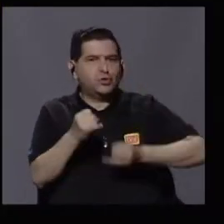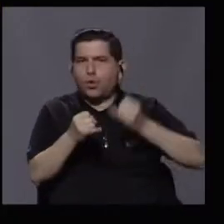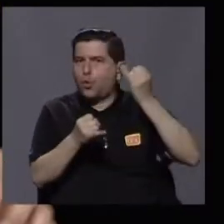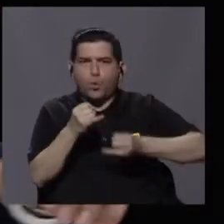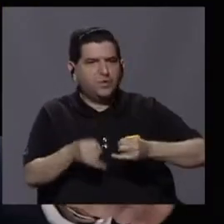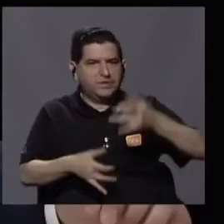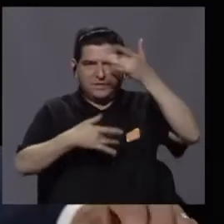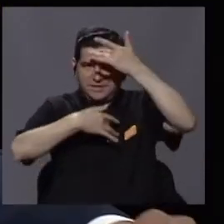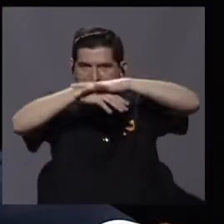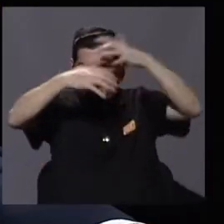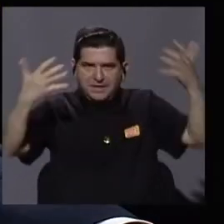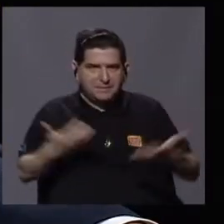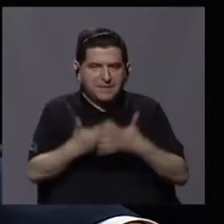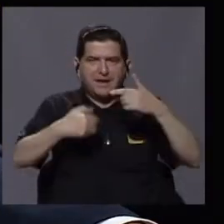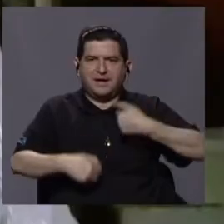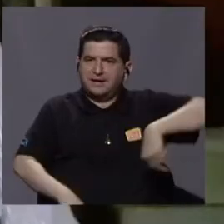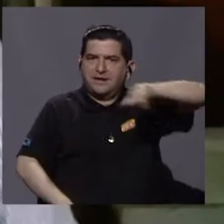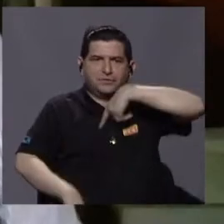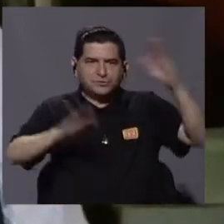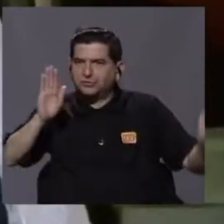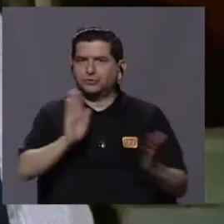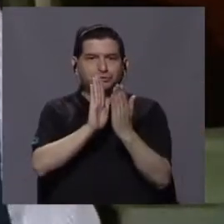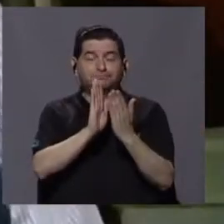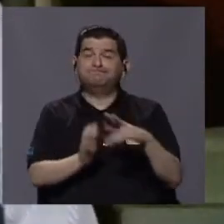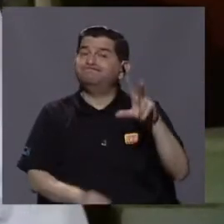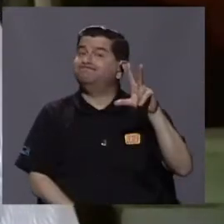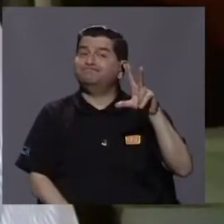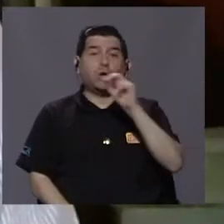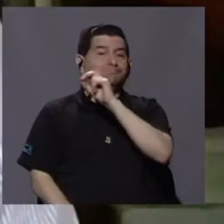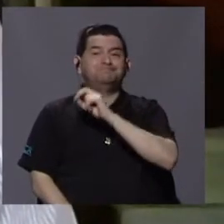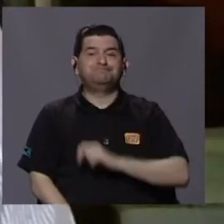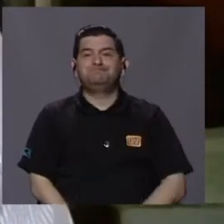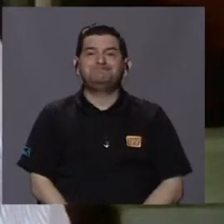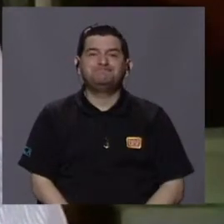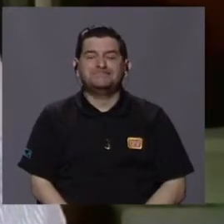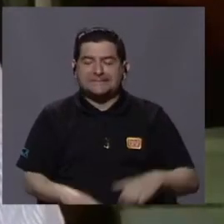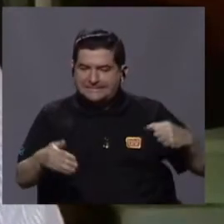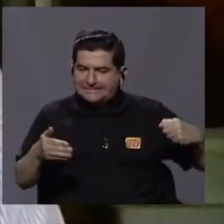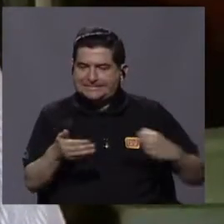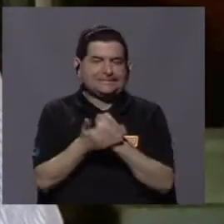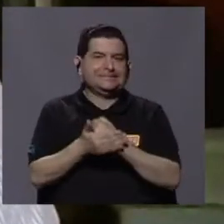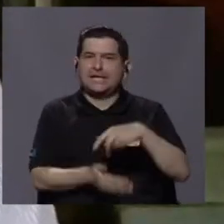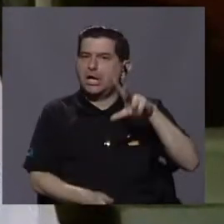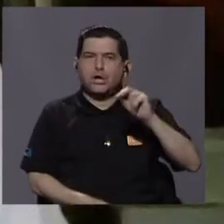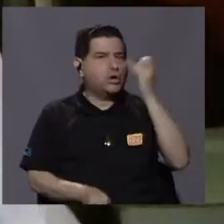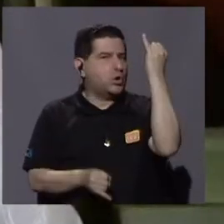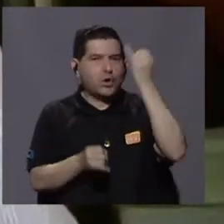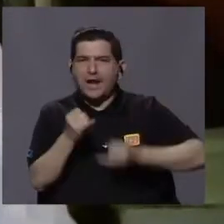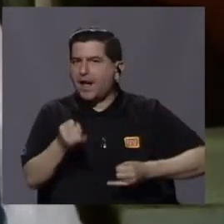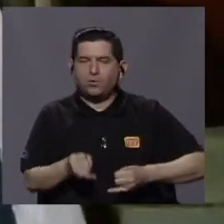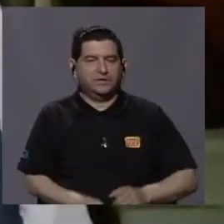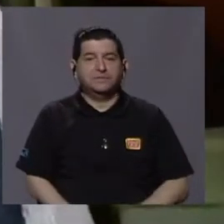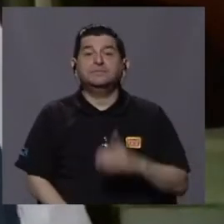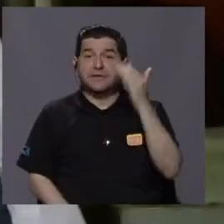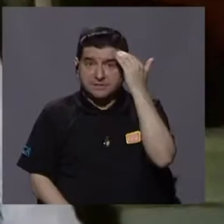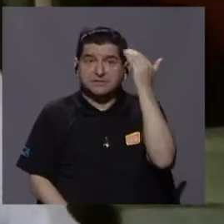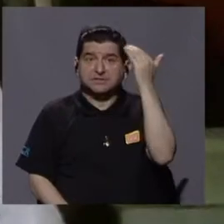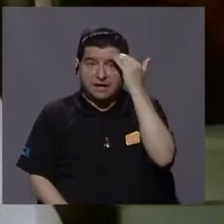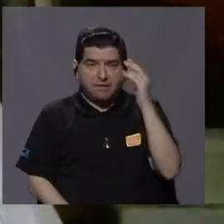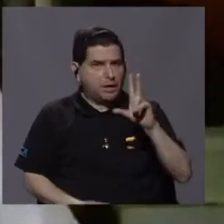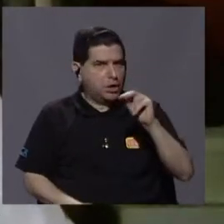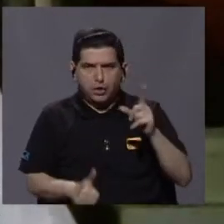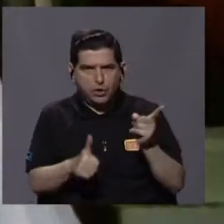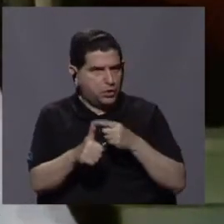atravesamos no lamentable que no va a ser la última sabemos que obviamente no es la